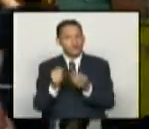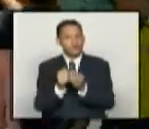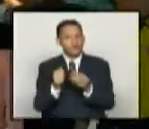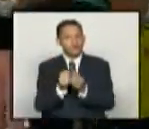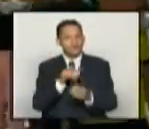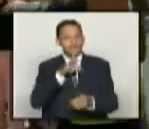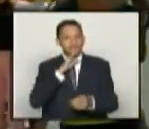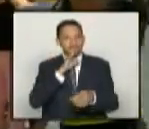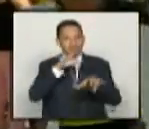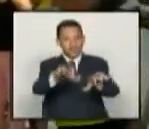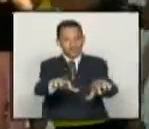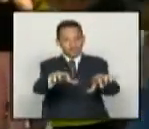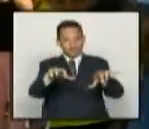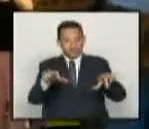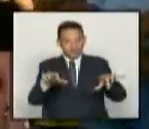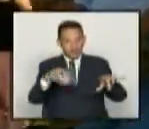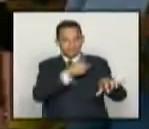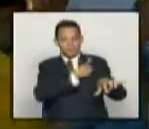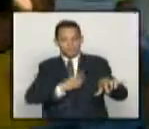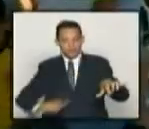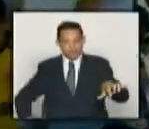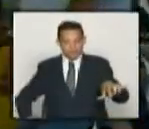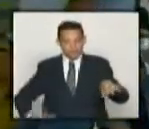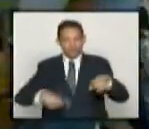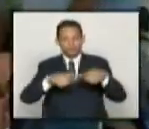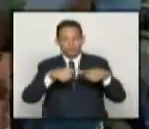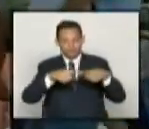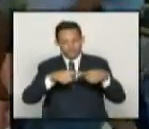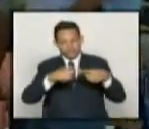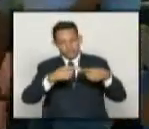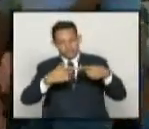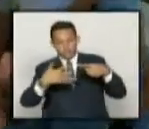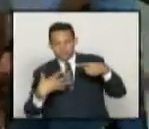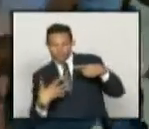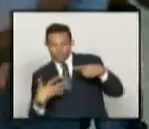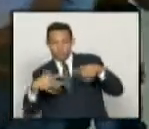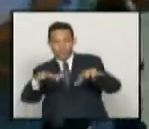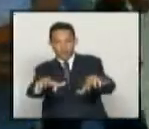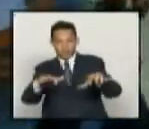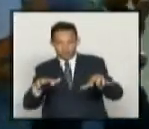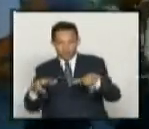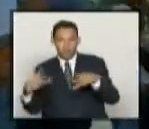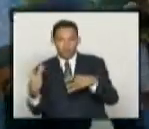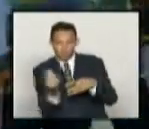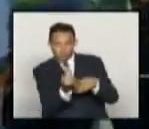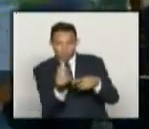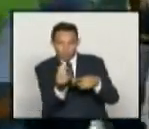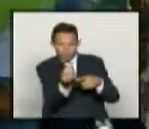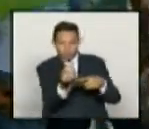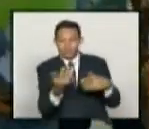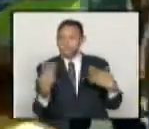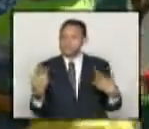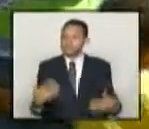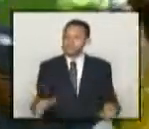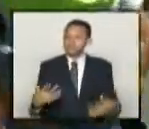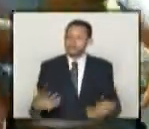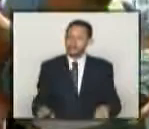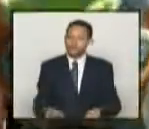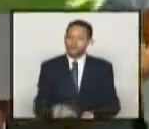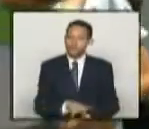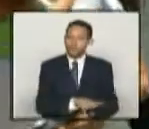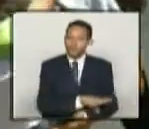presidente de la Asamblea, Luis Fernando Gómez, y por lo menos 5 o 6 diputados? De modo que